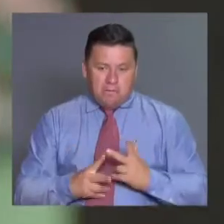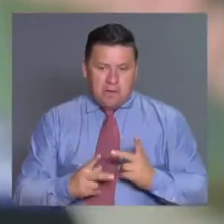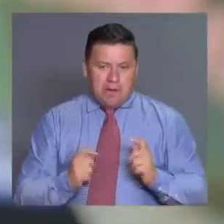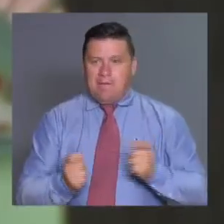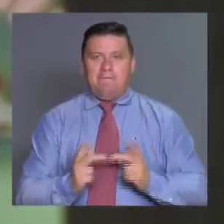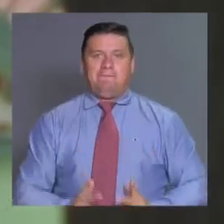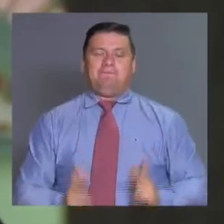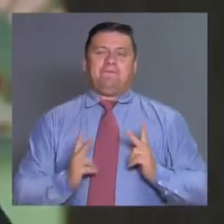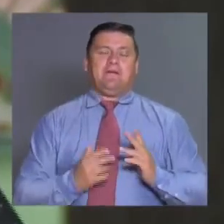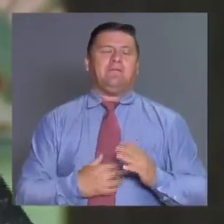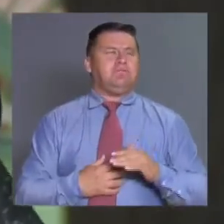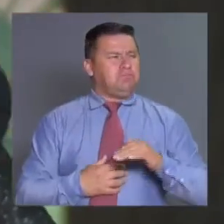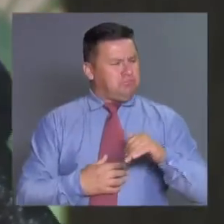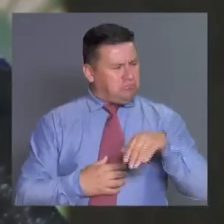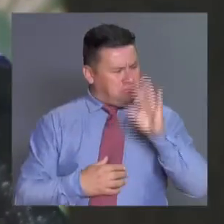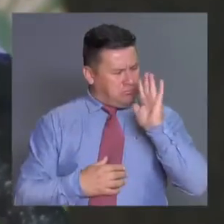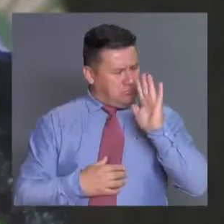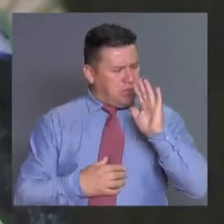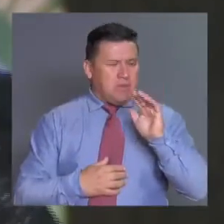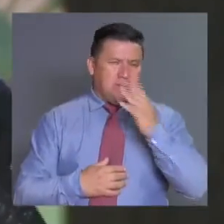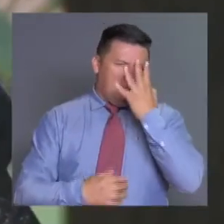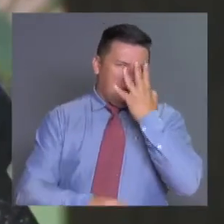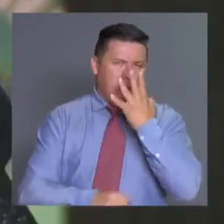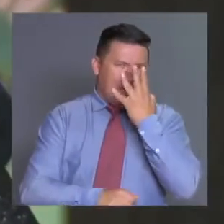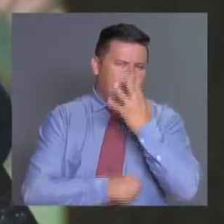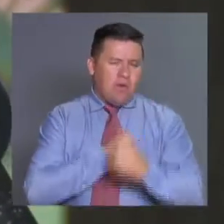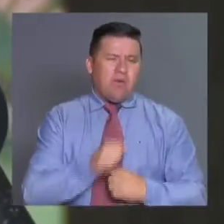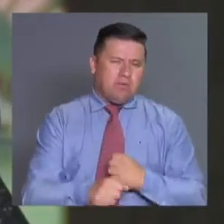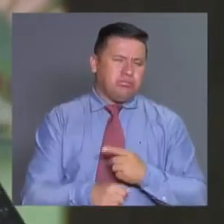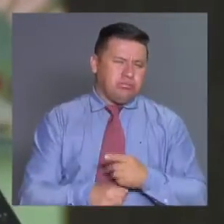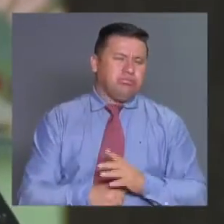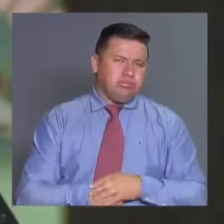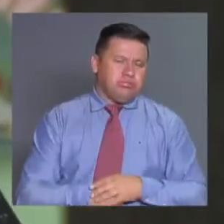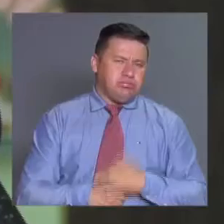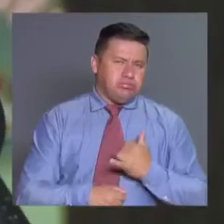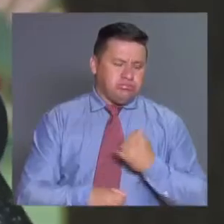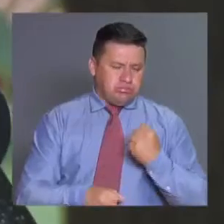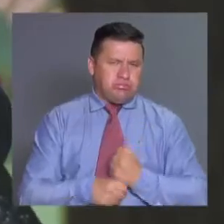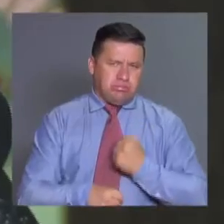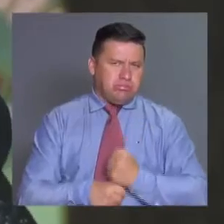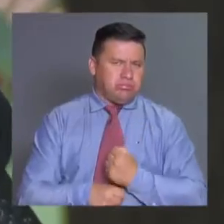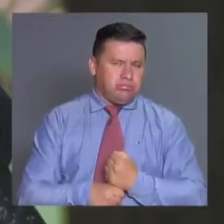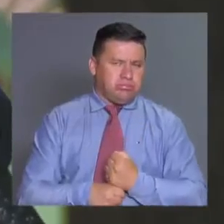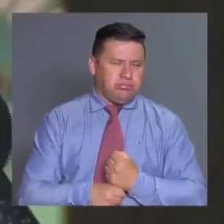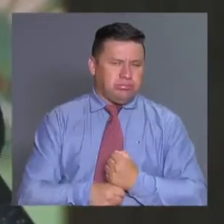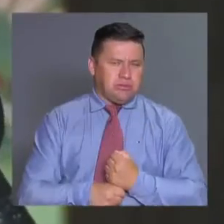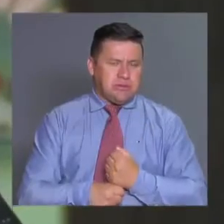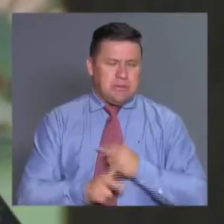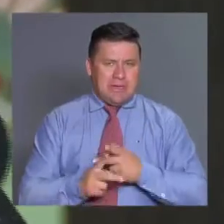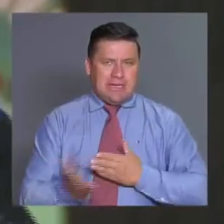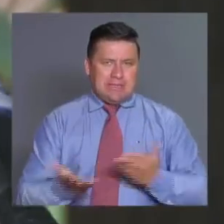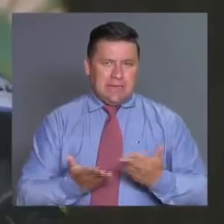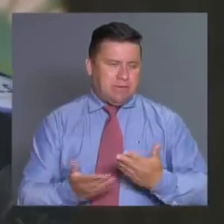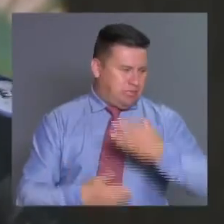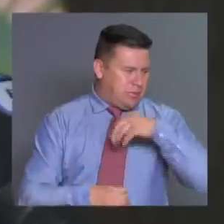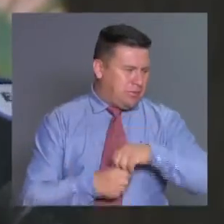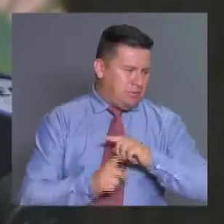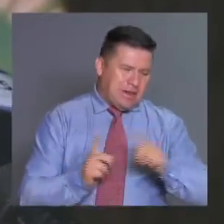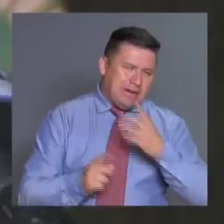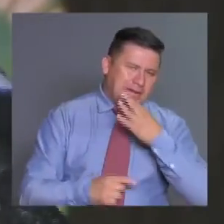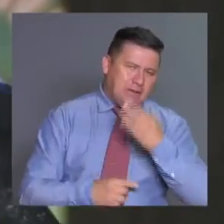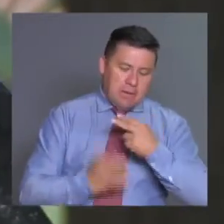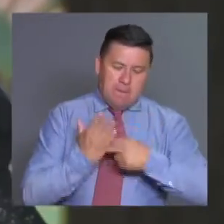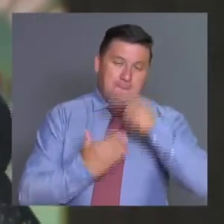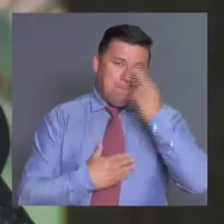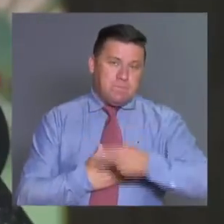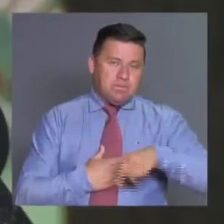estamos bien hace cuatro años están estamos laborando como como prestando el servicio como tel ya que el